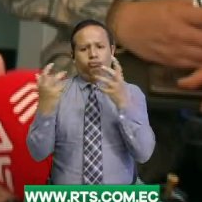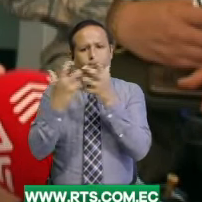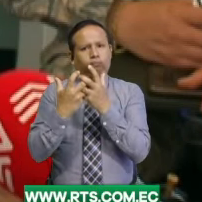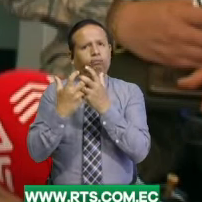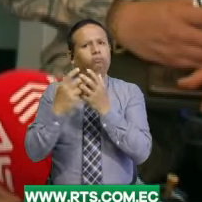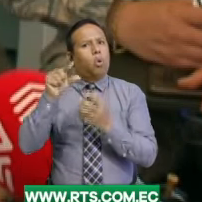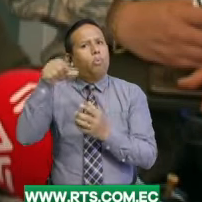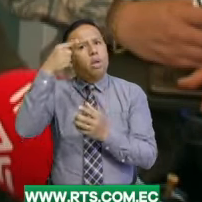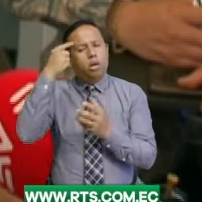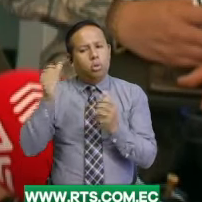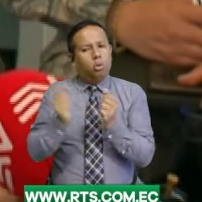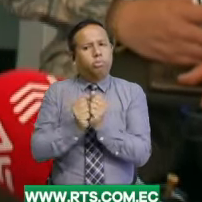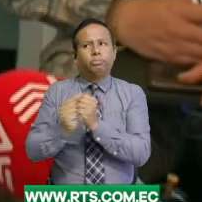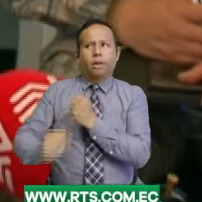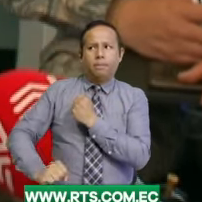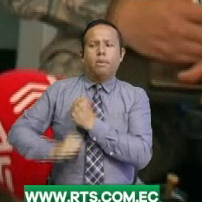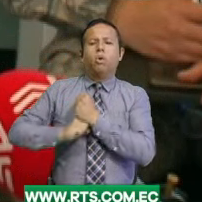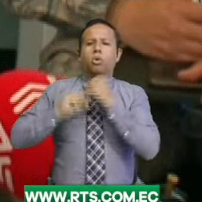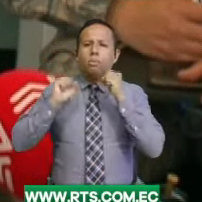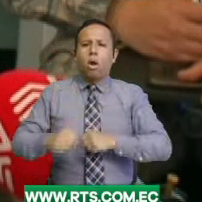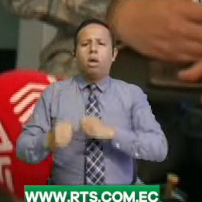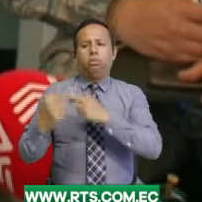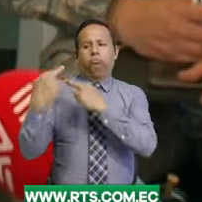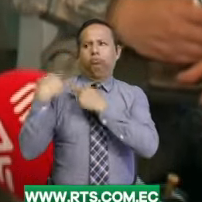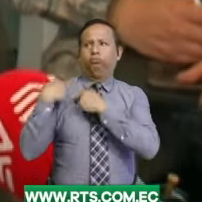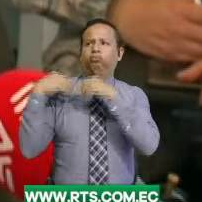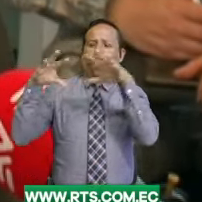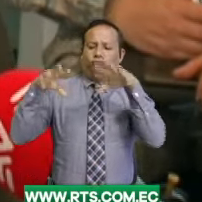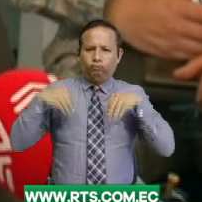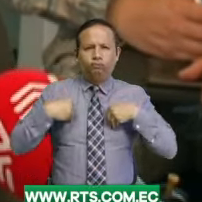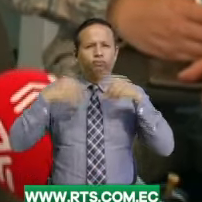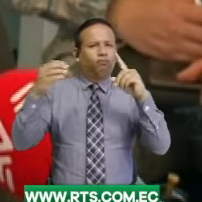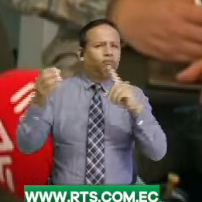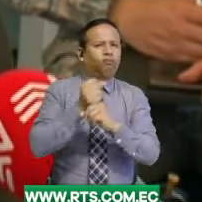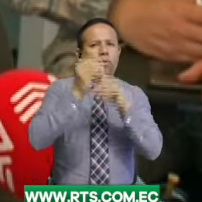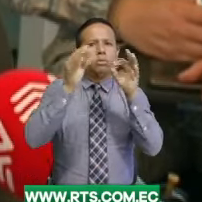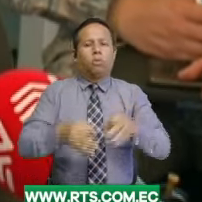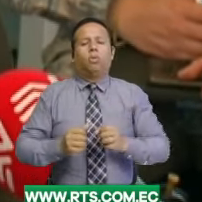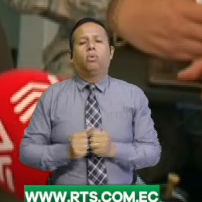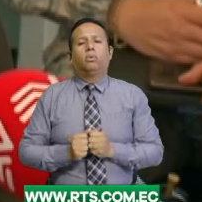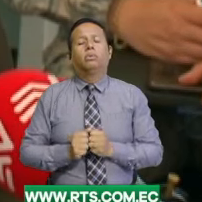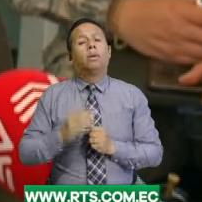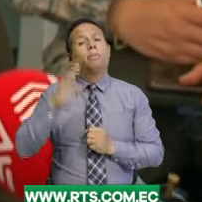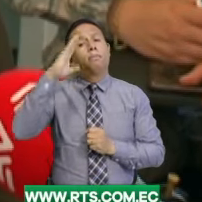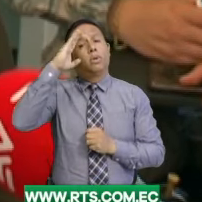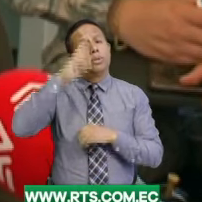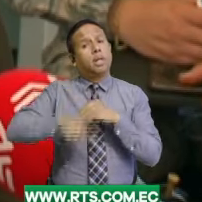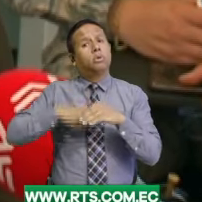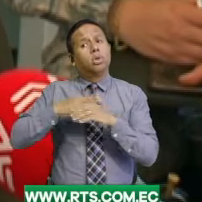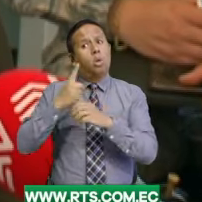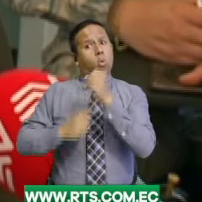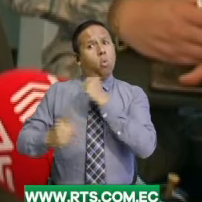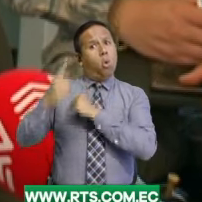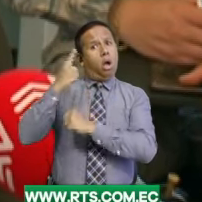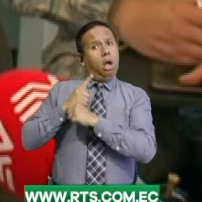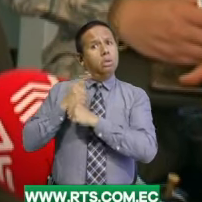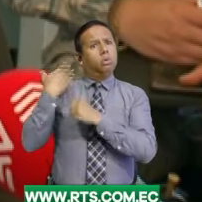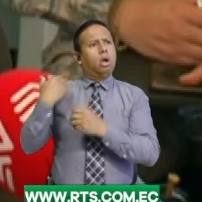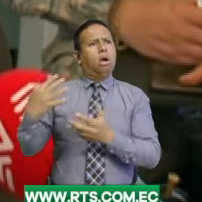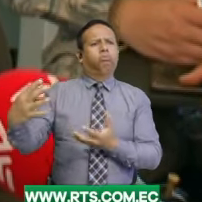para cumplir eficientemente esta labor de la seguridad ciudadana. Nosotros, como Policía Nacional, el año anterior se incautó más de